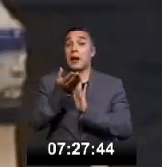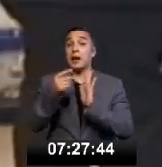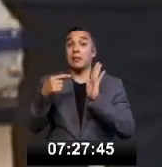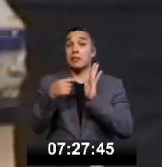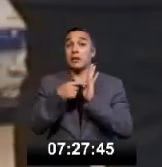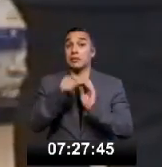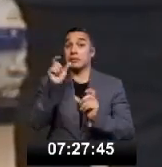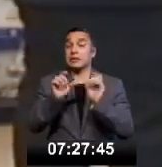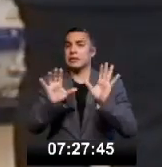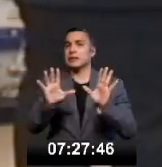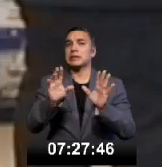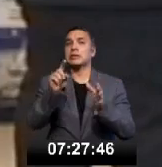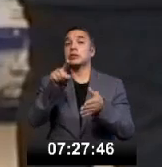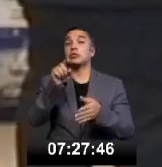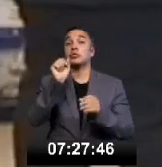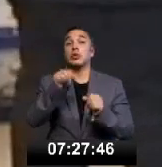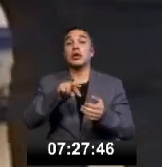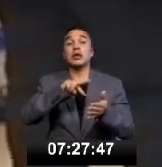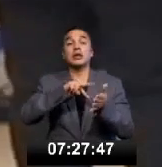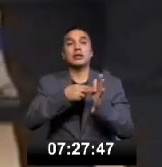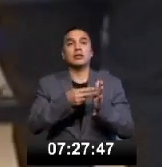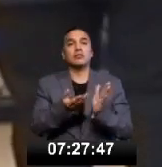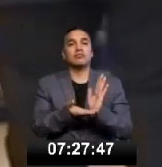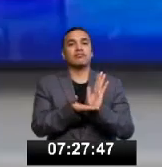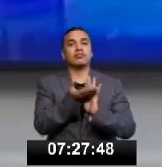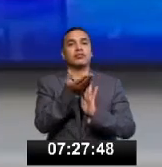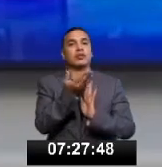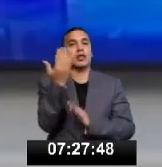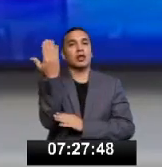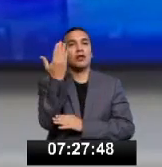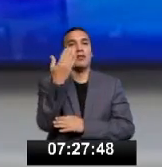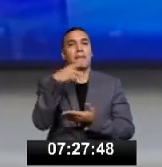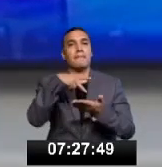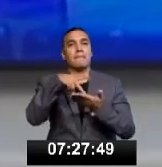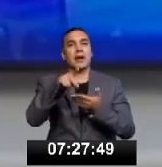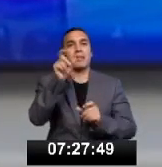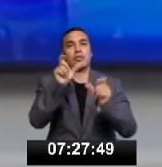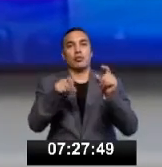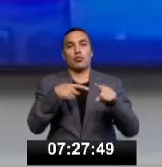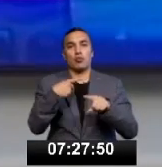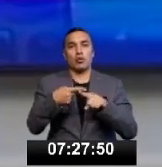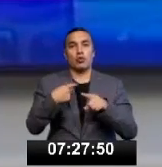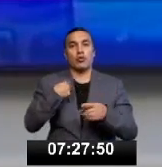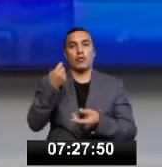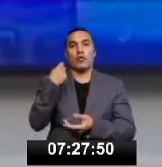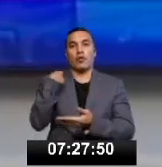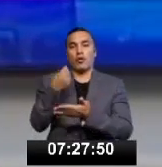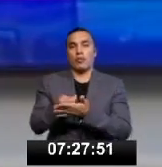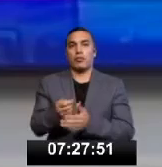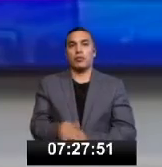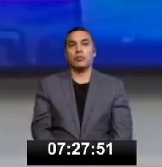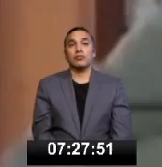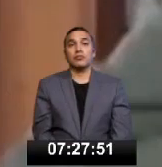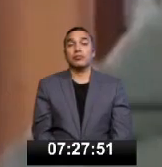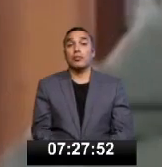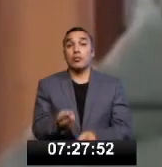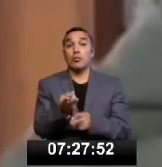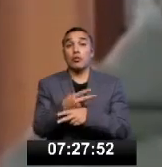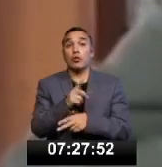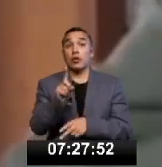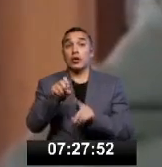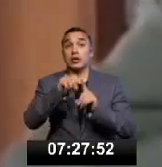los importadores, esto podría representar un incremento en el costo que deberá pagar el consumidor final. El sistema productivo tiene